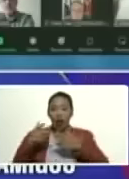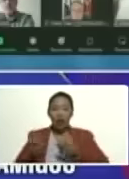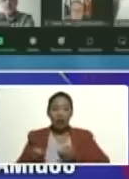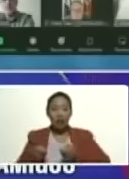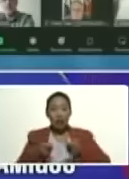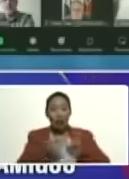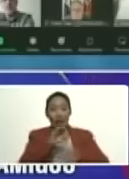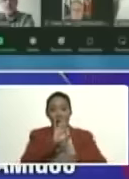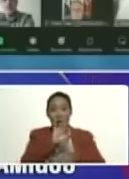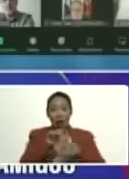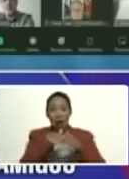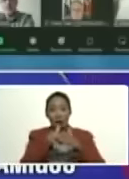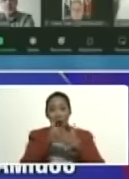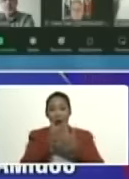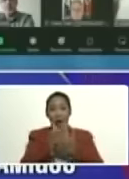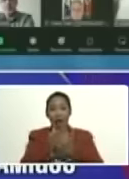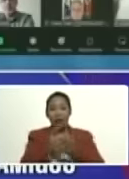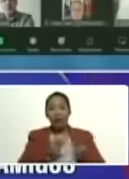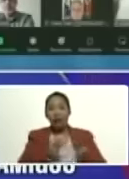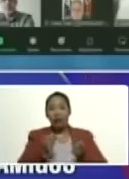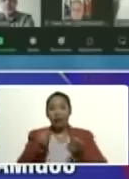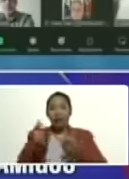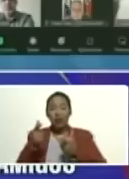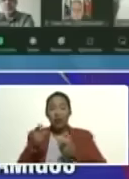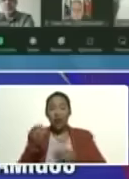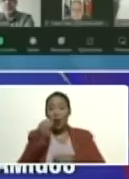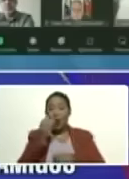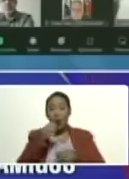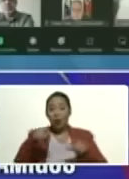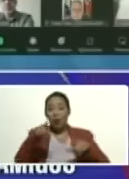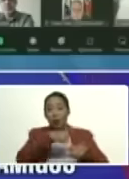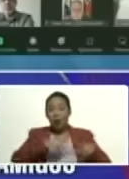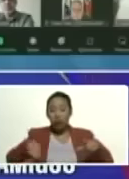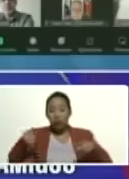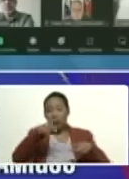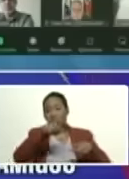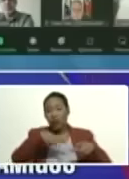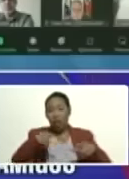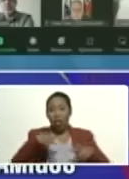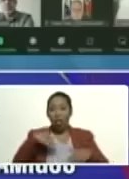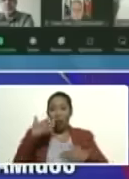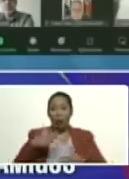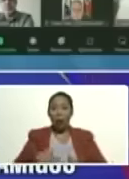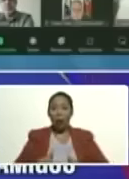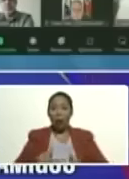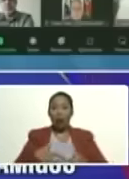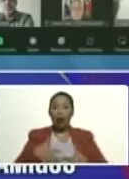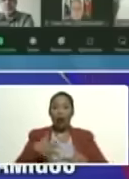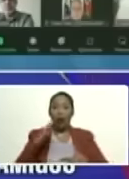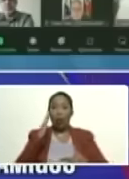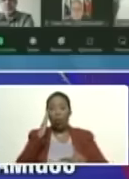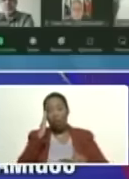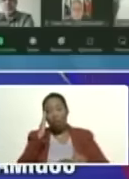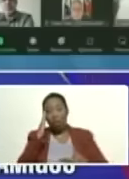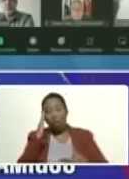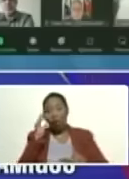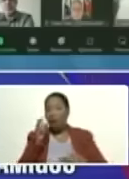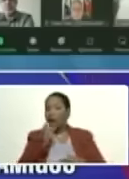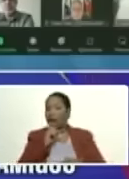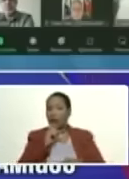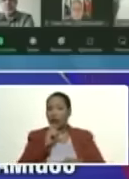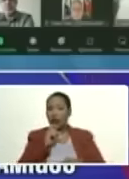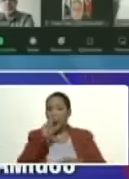las 3 de la mañana. Nos comimos una pizza y después nos podíamos dormir. Y nos montamos directo para